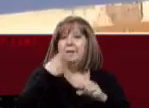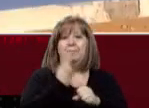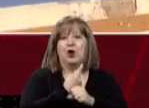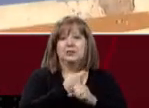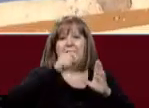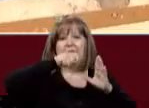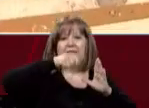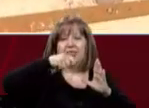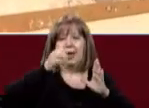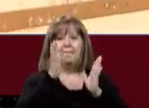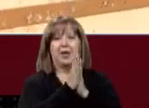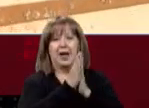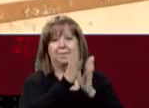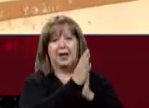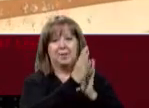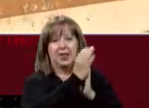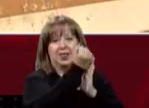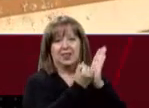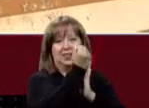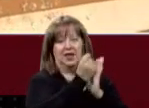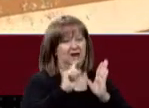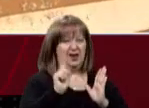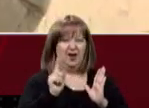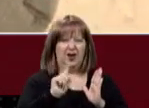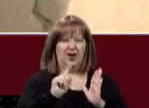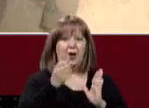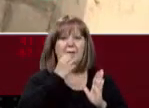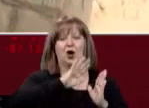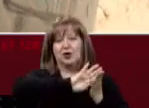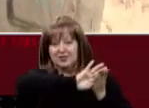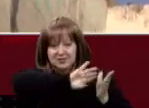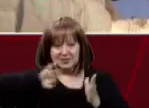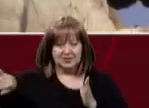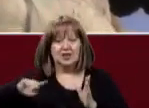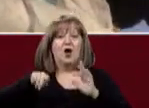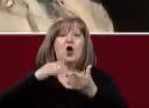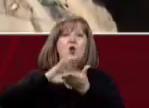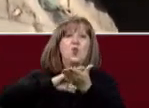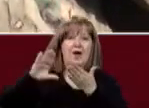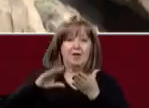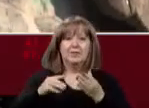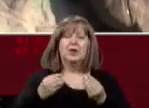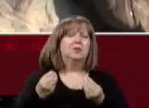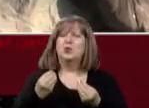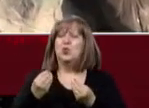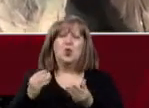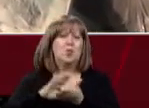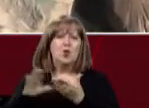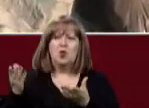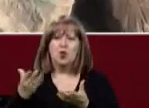volverla a poner es algo que se va a volver a romper muy pronto. Claro. ¿Y cómo sería en ese caso una copia? ¿Tendrías que